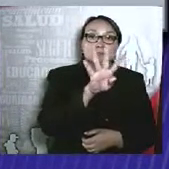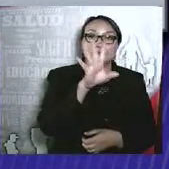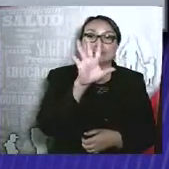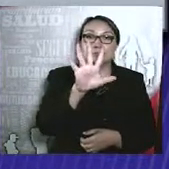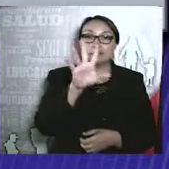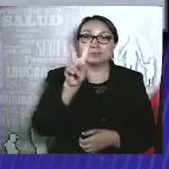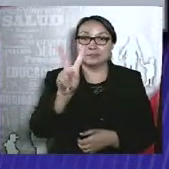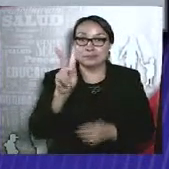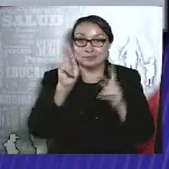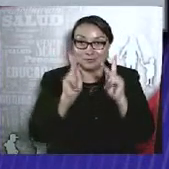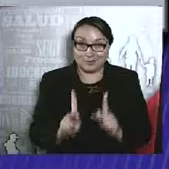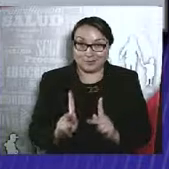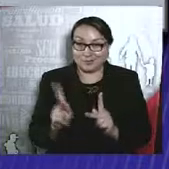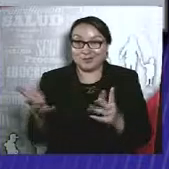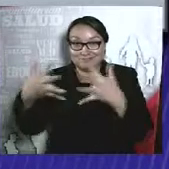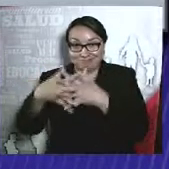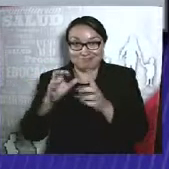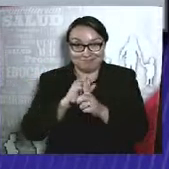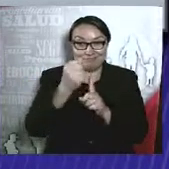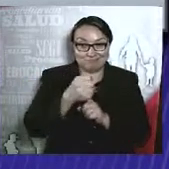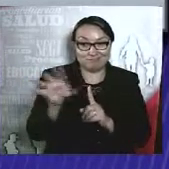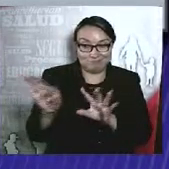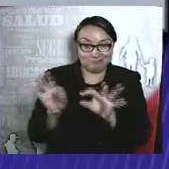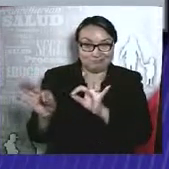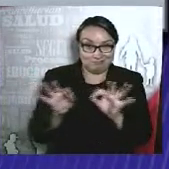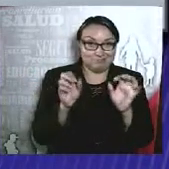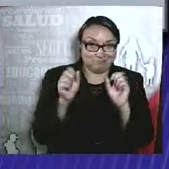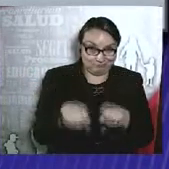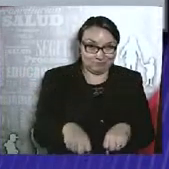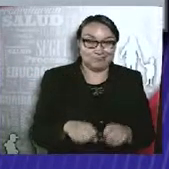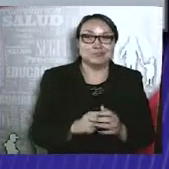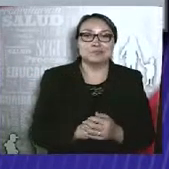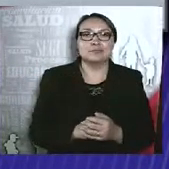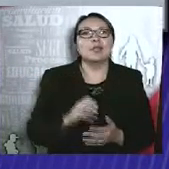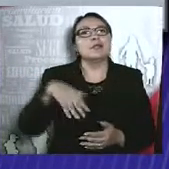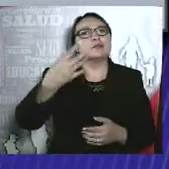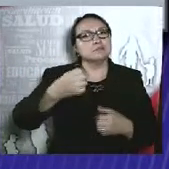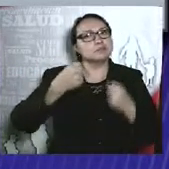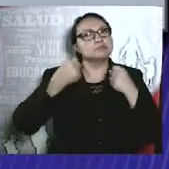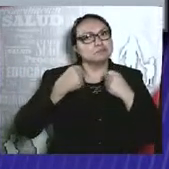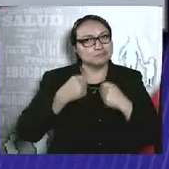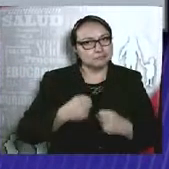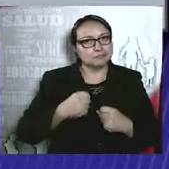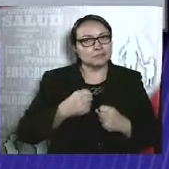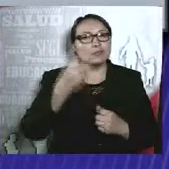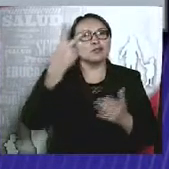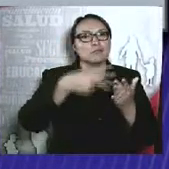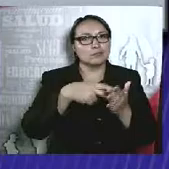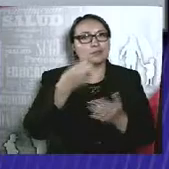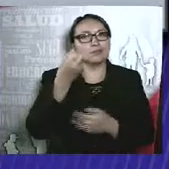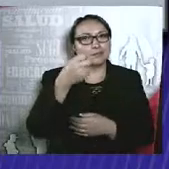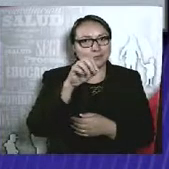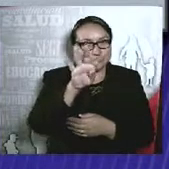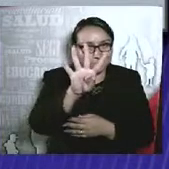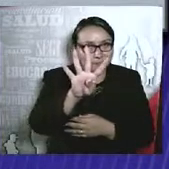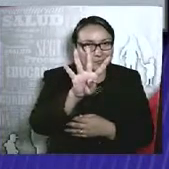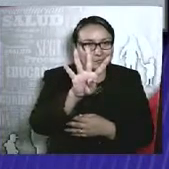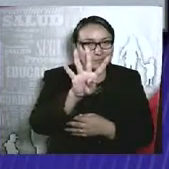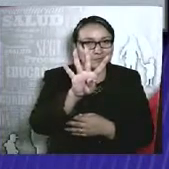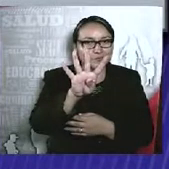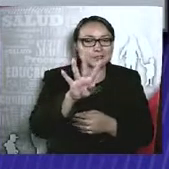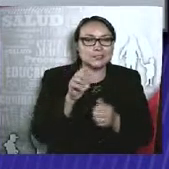452 personas en proceso de reintegración. Fortalecimos mucho en el 2014 lo que es